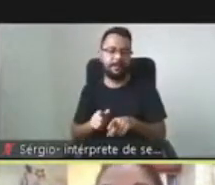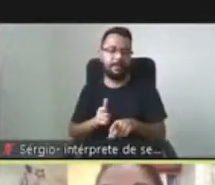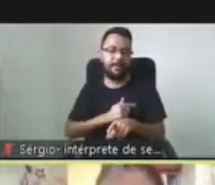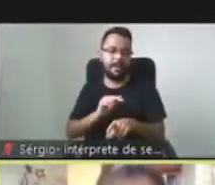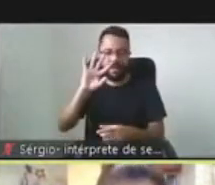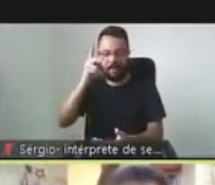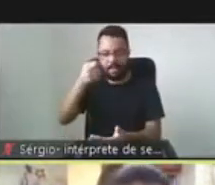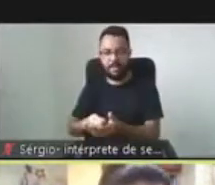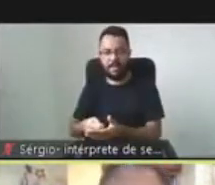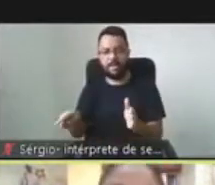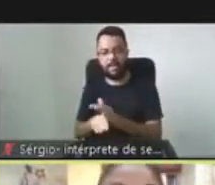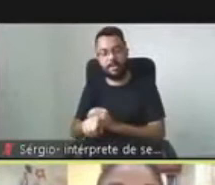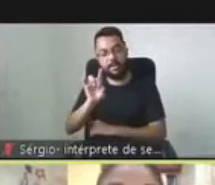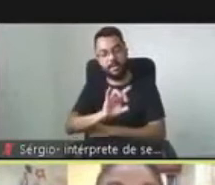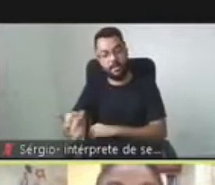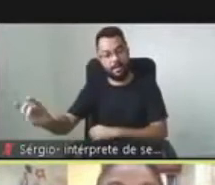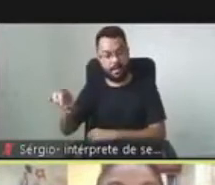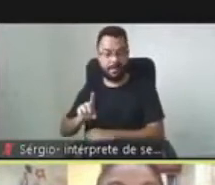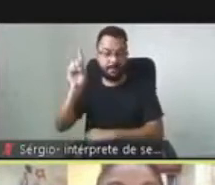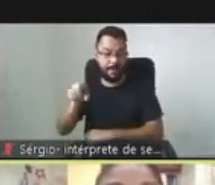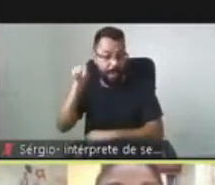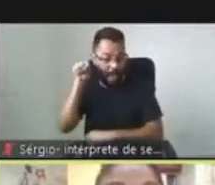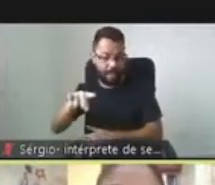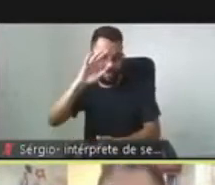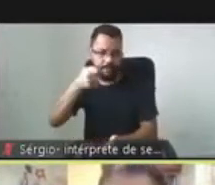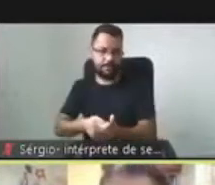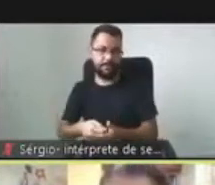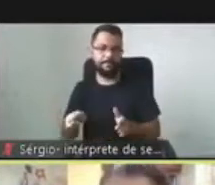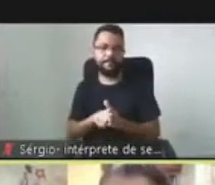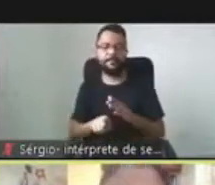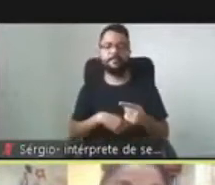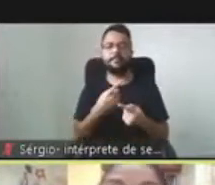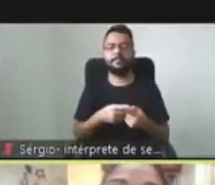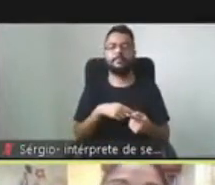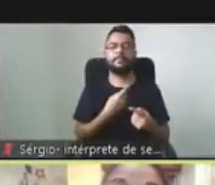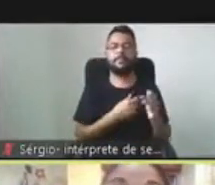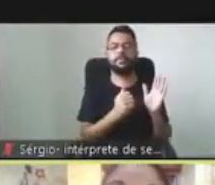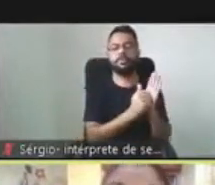cualquier tratamiento o intervención. El artículo que nos habla